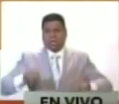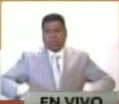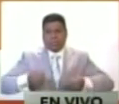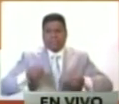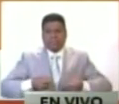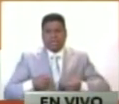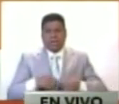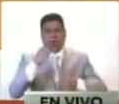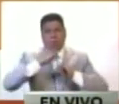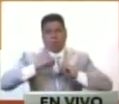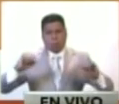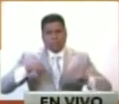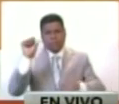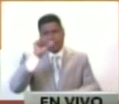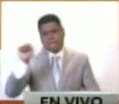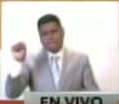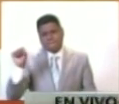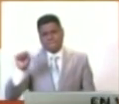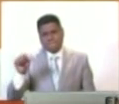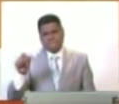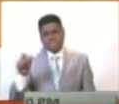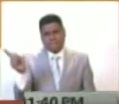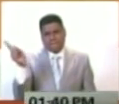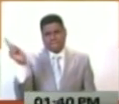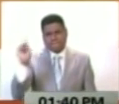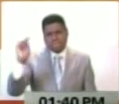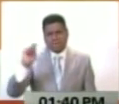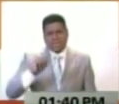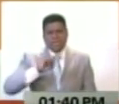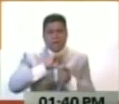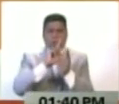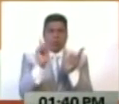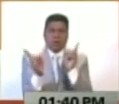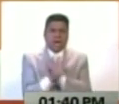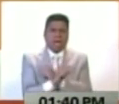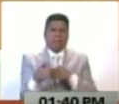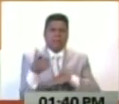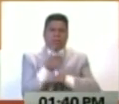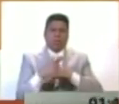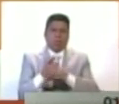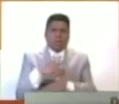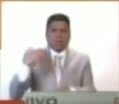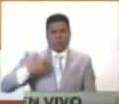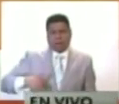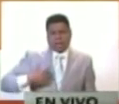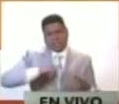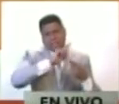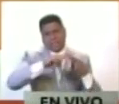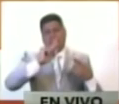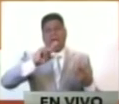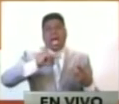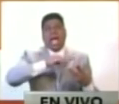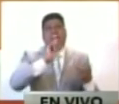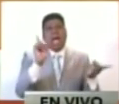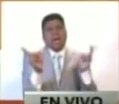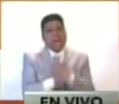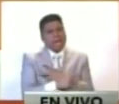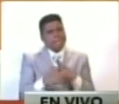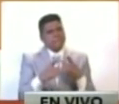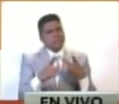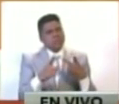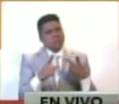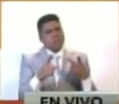los últimos meses, tomando en cuenta que ha habido un cambio de gobierno en la Argentina, que ha habido un cambio de gobierno en Brasil,